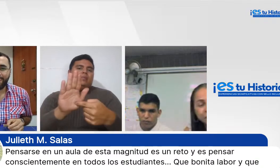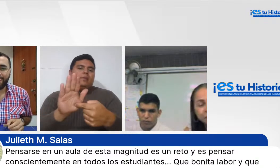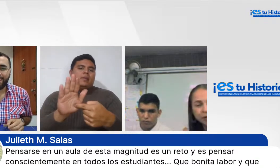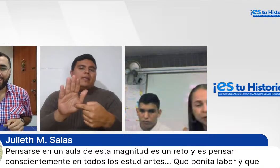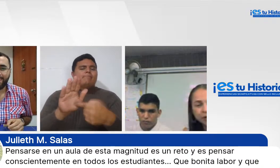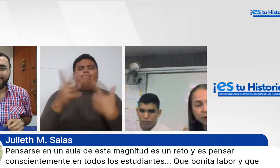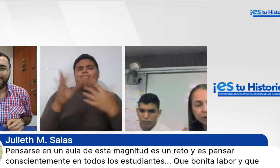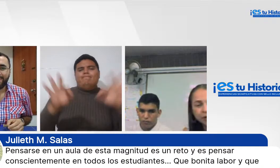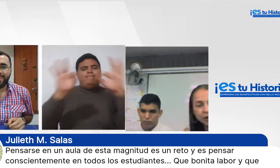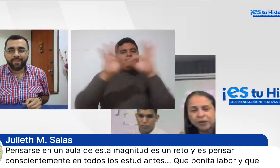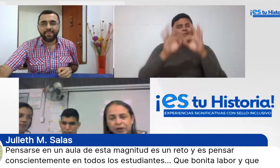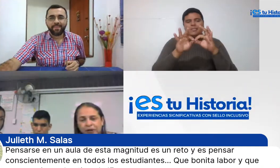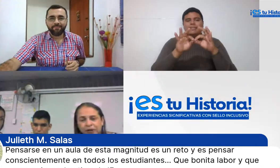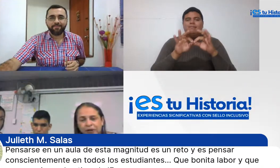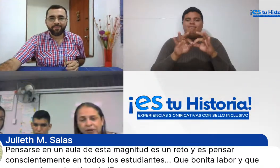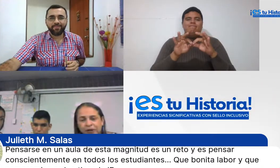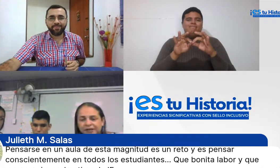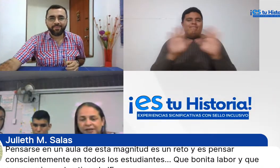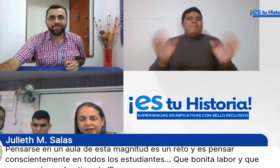vienen para el colegio